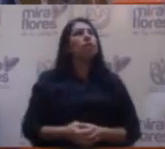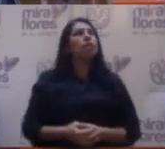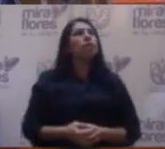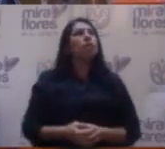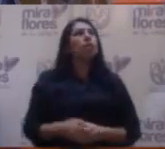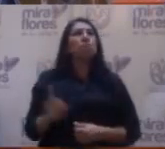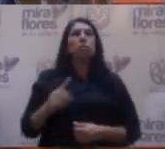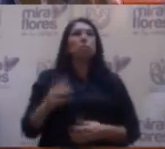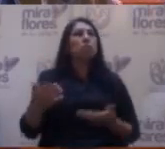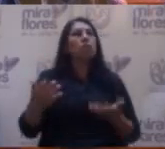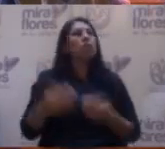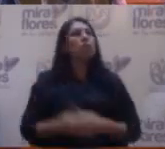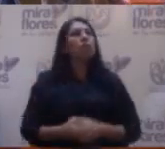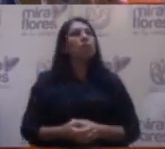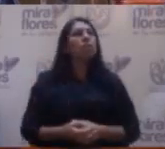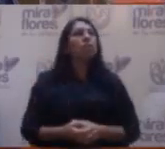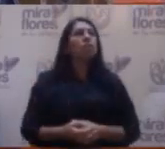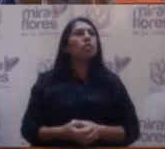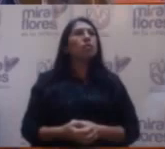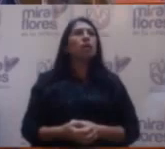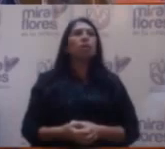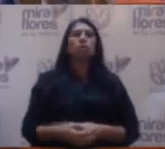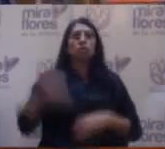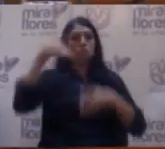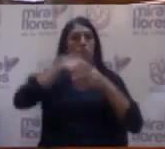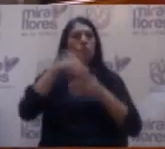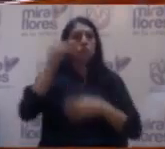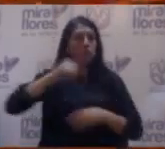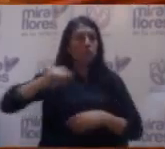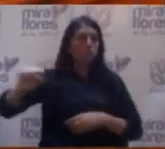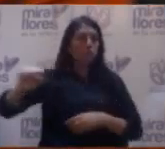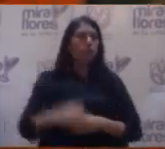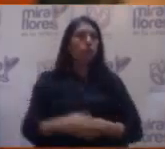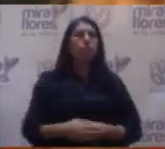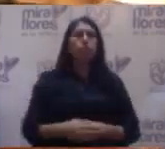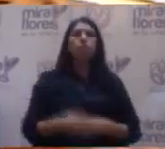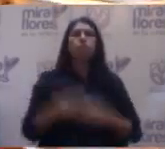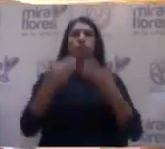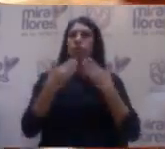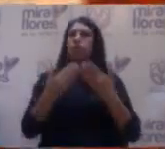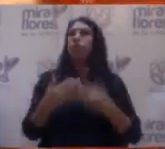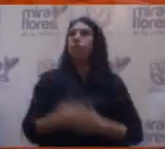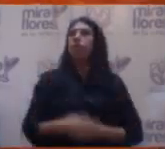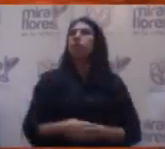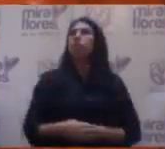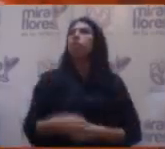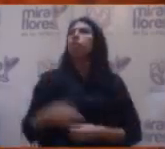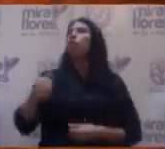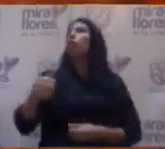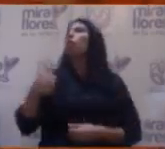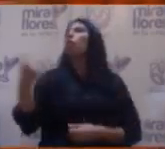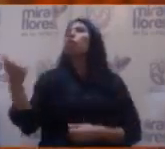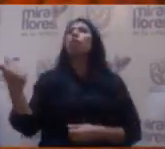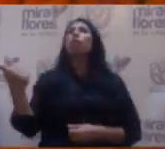no se ha dado. Por eso es que mi voto va a ser en contra. Gracias. Muy bien, muchas gracias. ¿Alguna otra